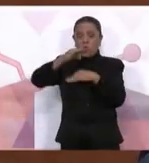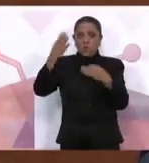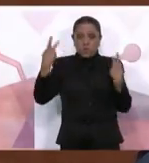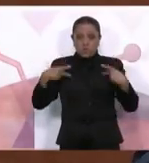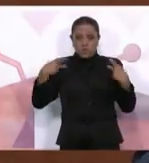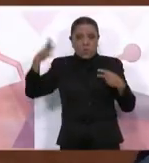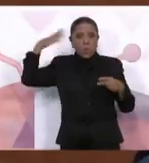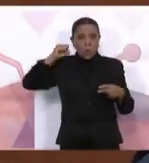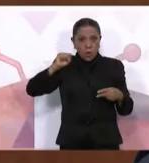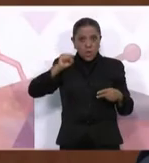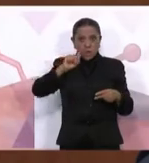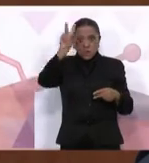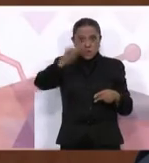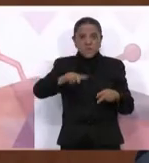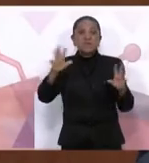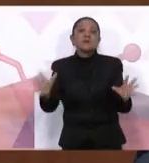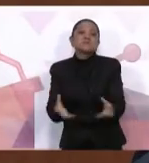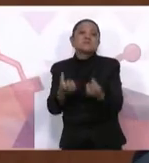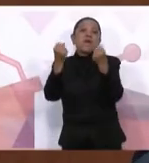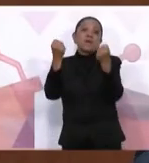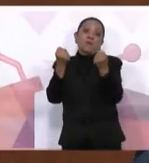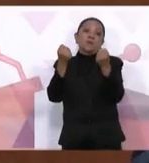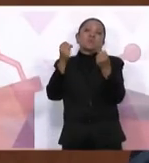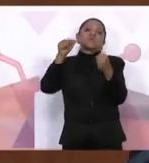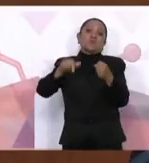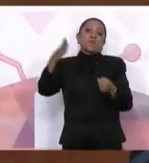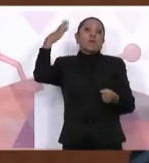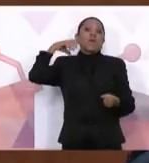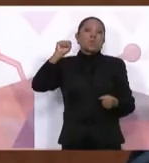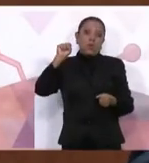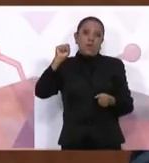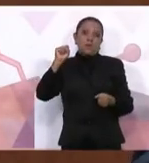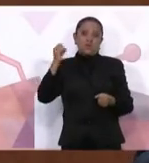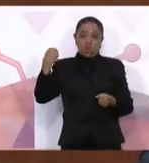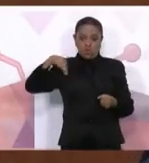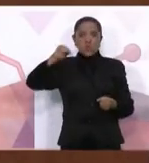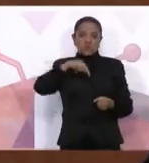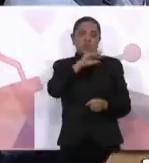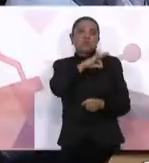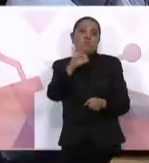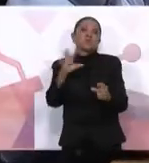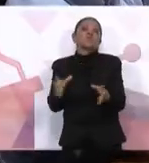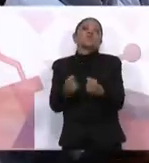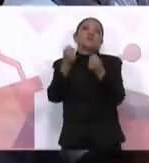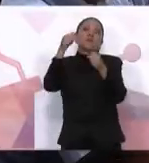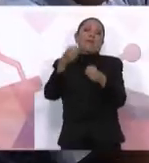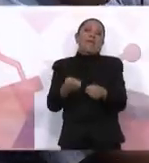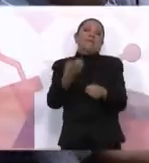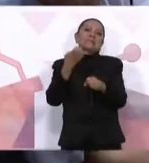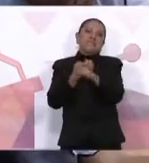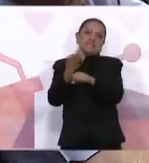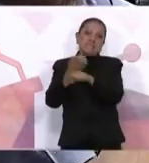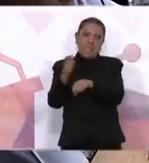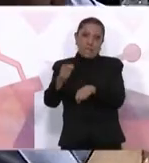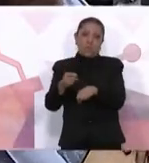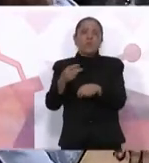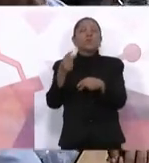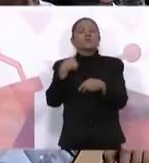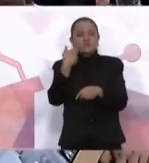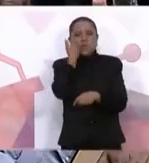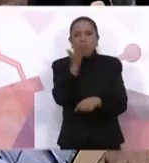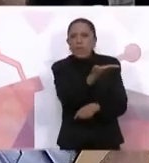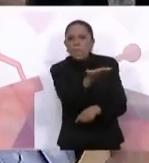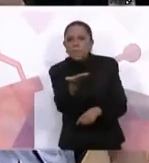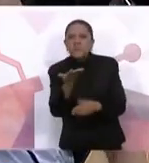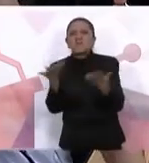podemos ser algo por nuestro estado estoy en eso los invito a que hagamos esta alianza muchas gracias cantidad tomamos con el último